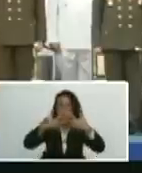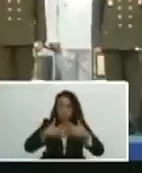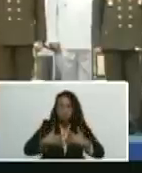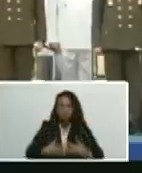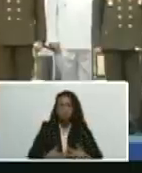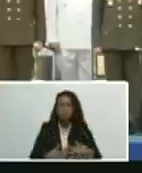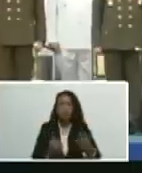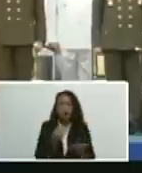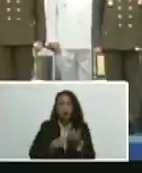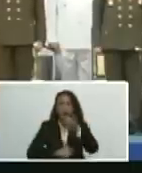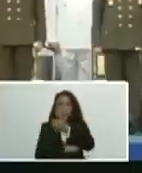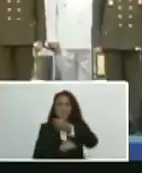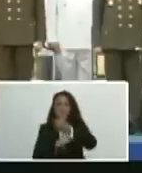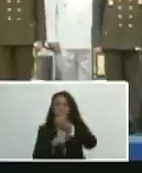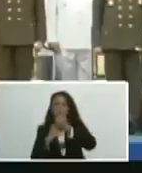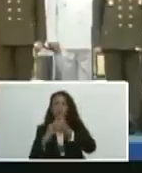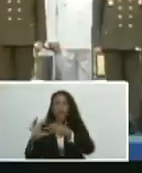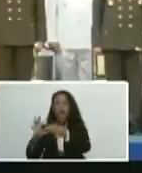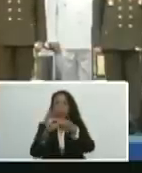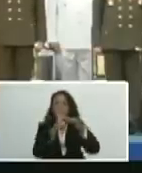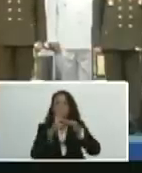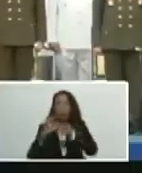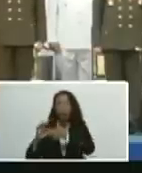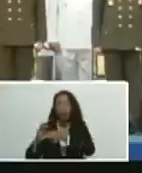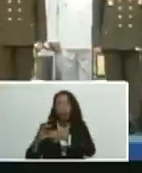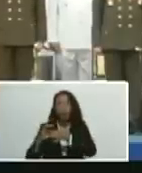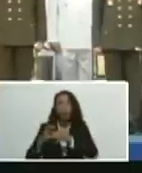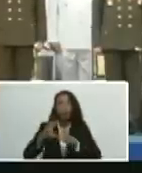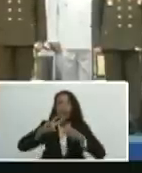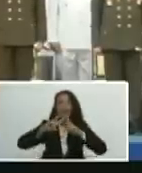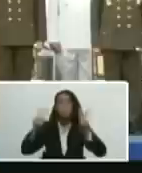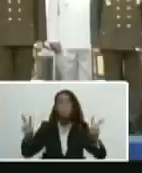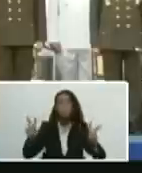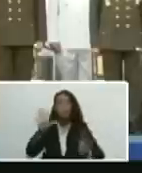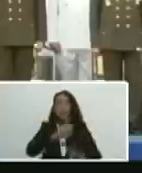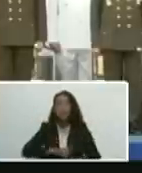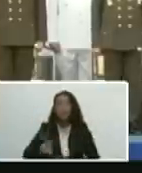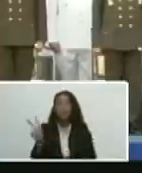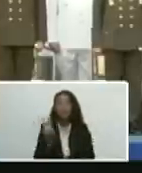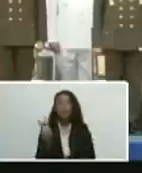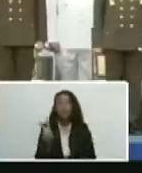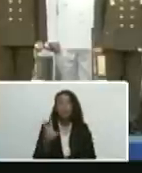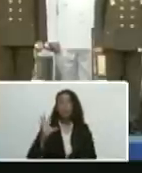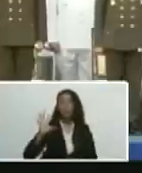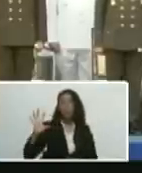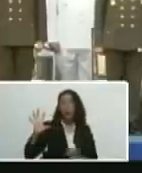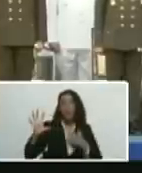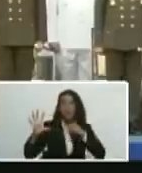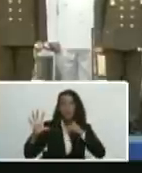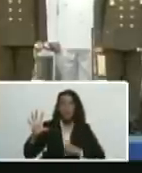garantía de la unión, de la cohesión y de la paz de nuestro país.